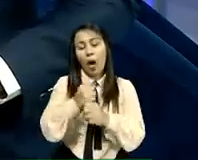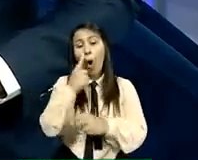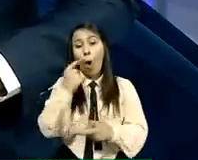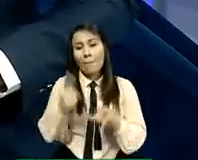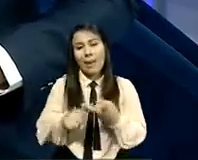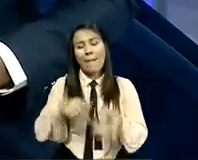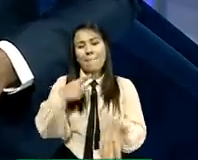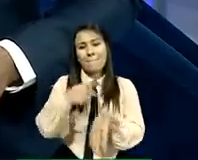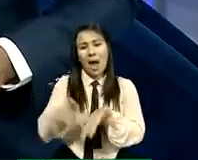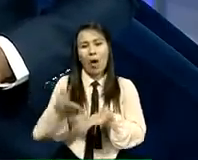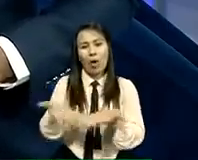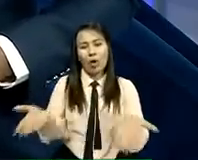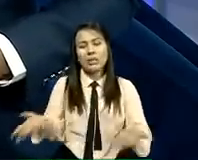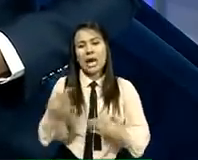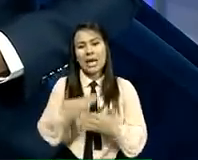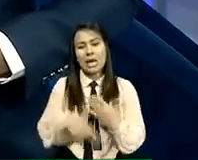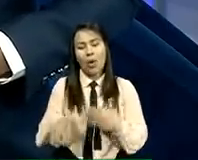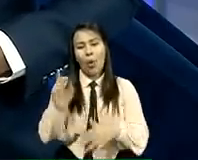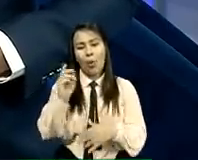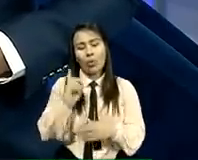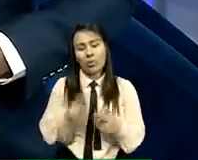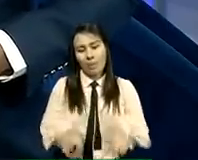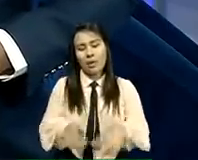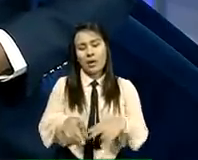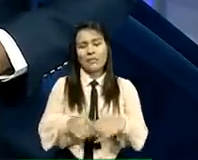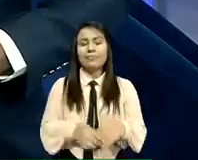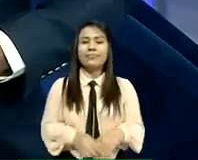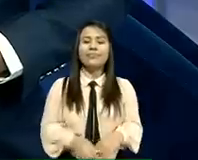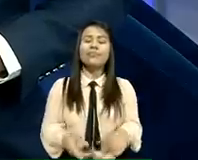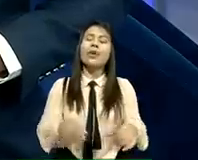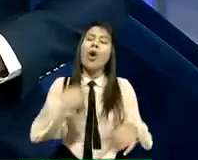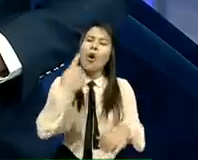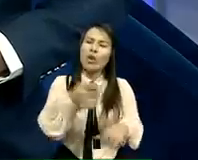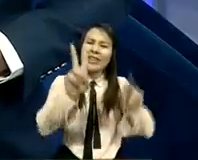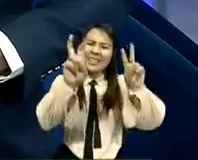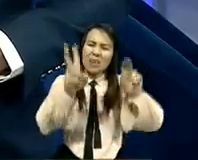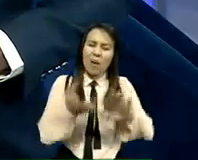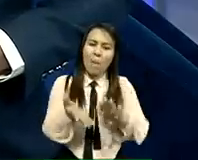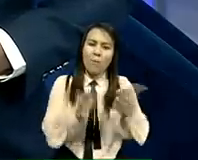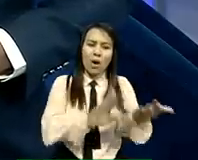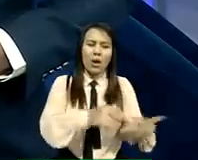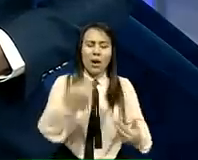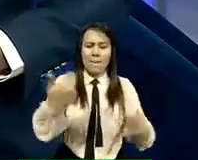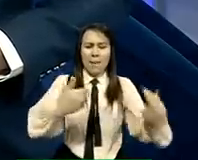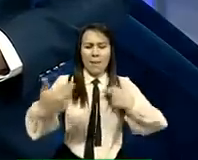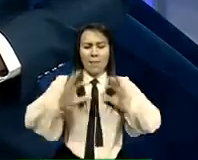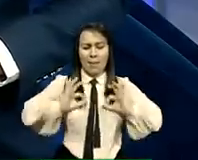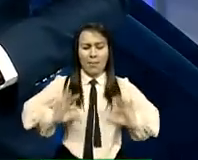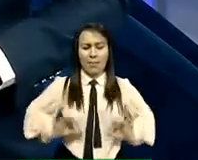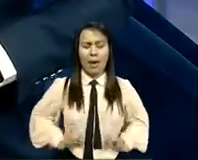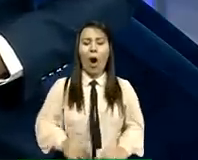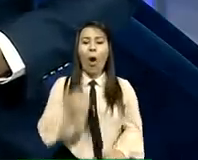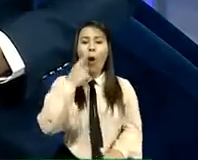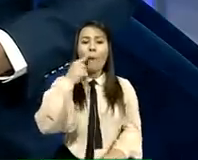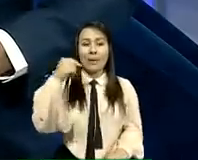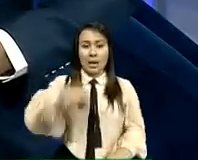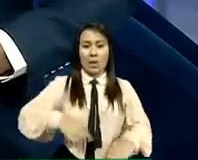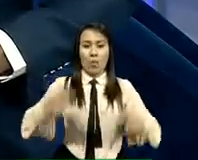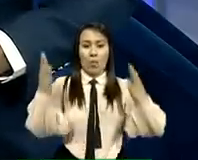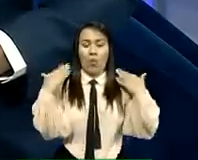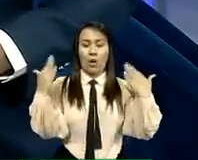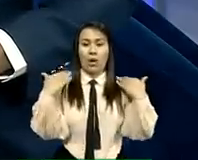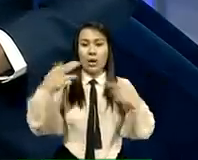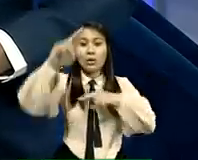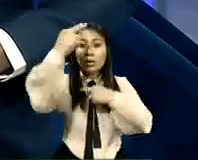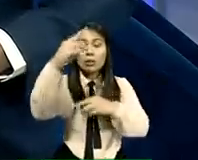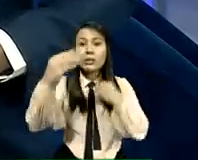esta familia. Muy bien, vamos a cambiar de tema. Les vamos a contar que asesinan con varios impactos de bala a un hombre en Guayaquil. El crimen ocurrió